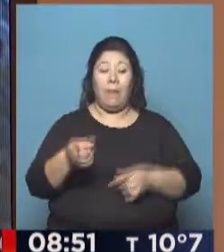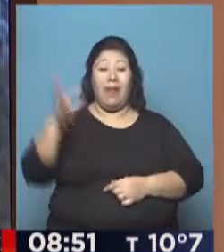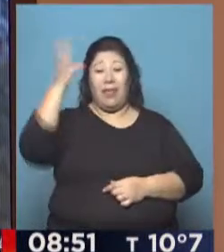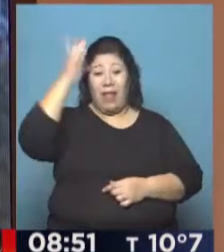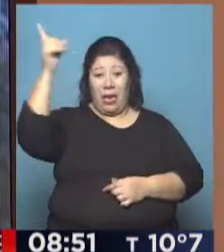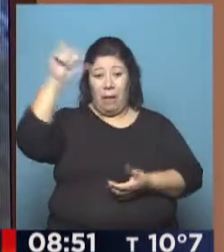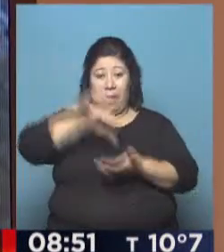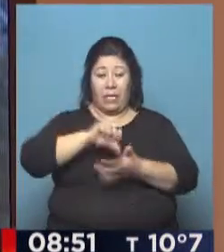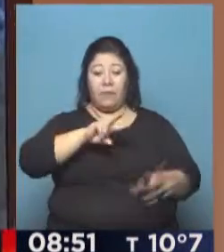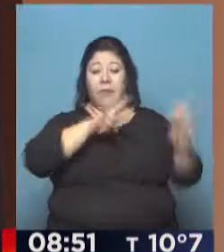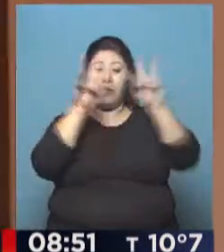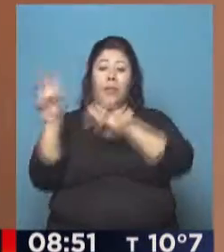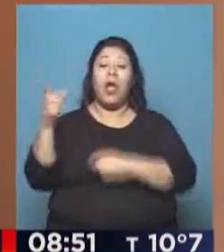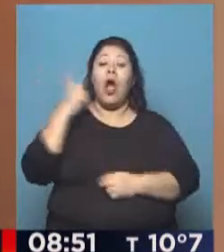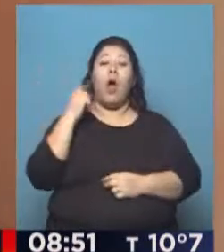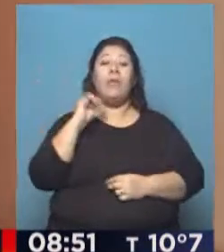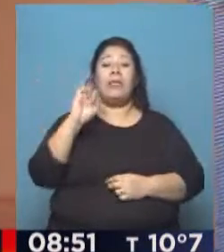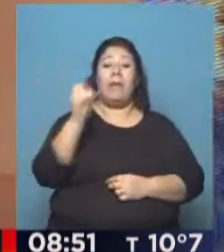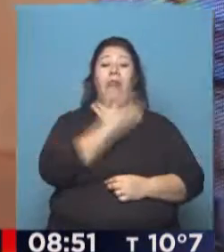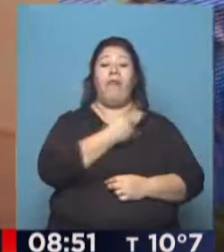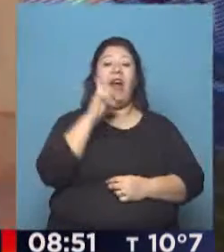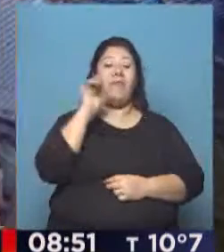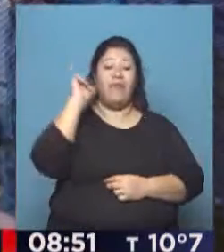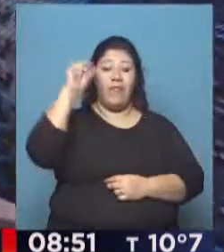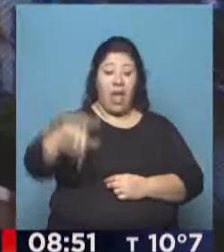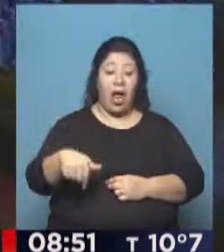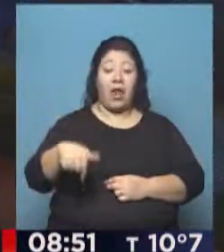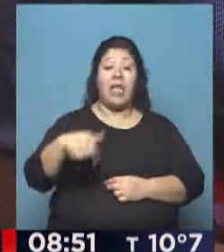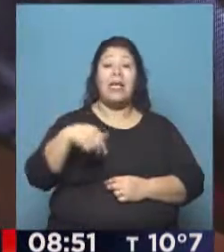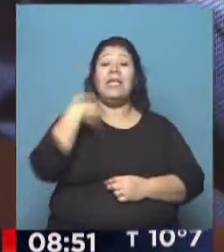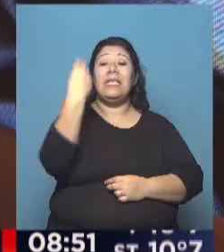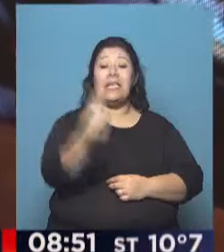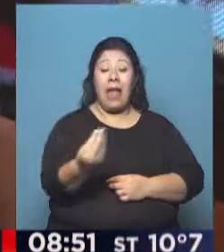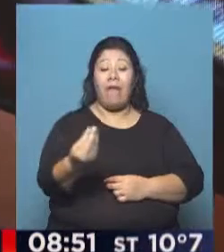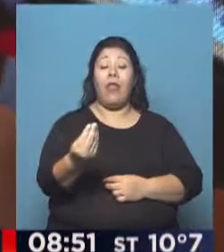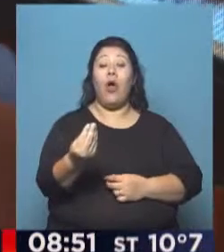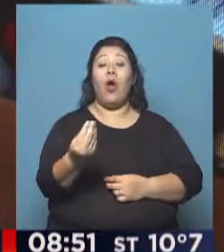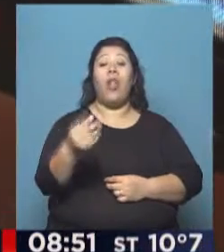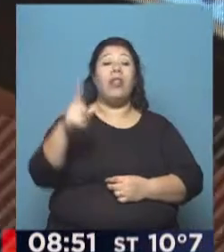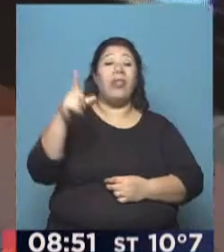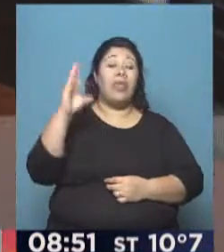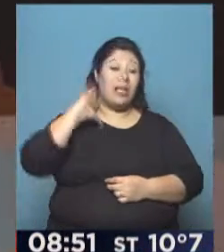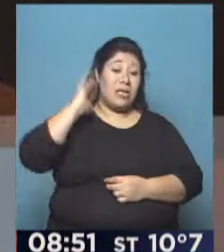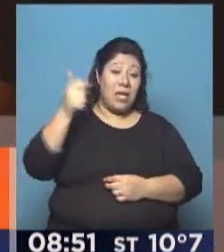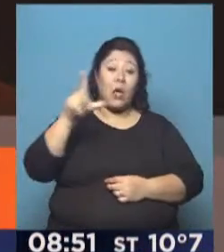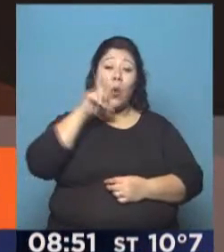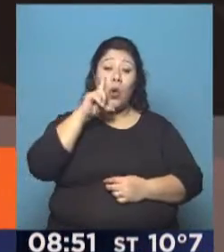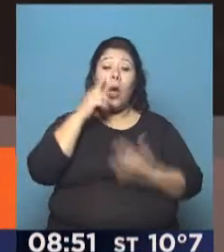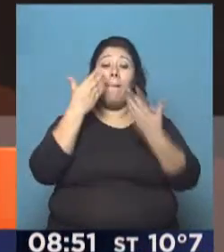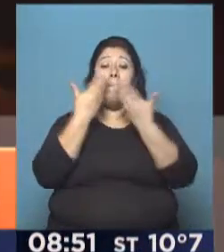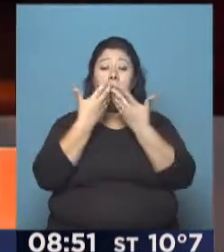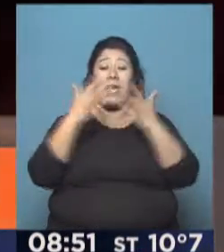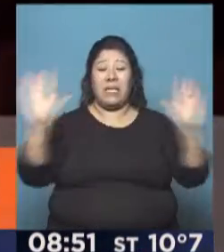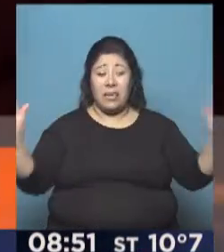El vibrafonista Fabián Keoroglanian estará presentando este próximo sábado 16 de julio en la Sala